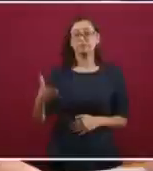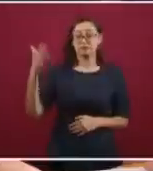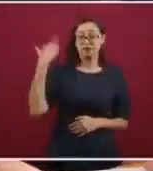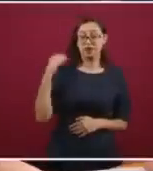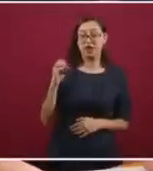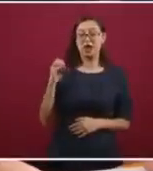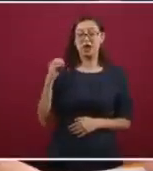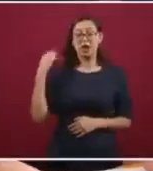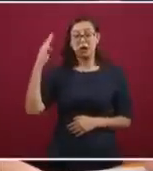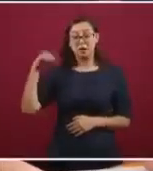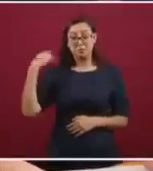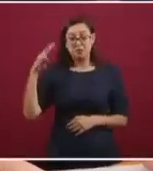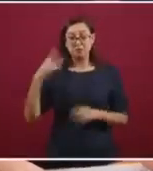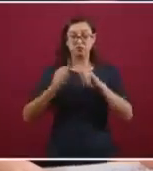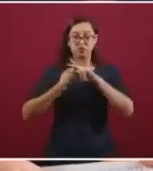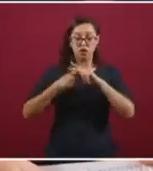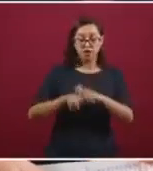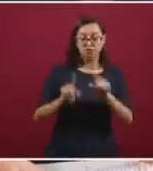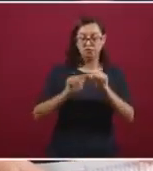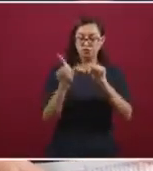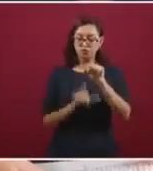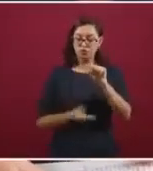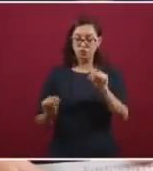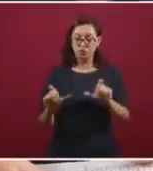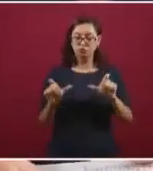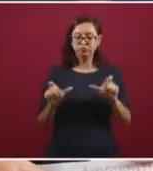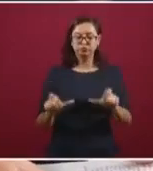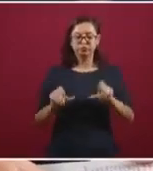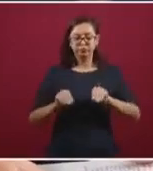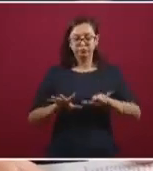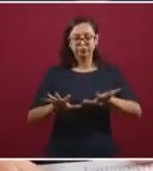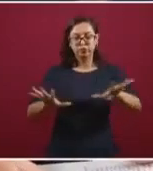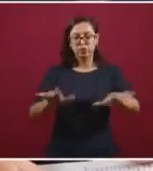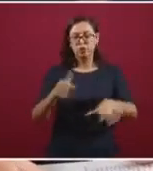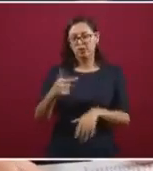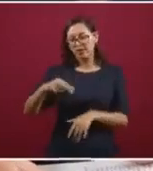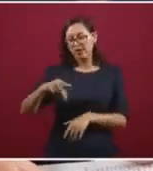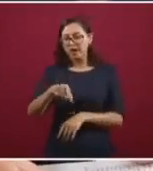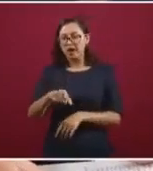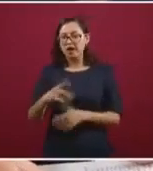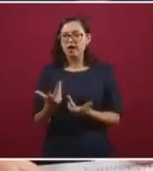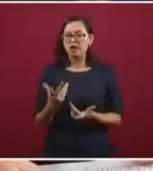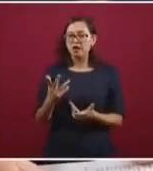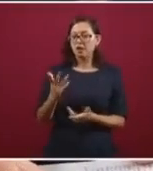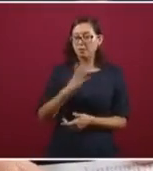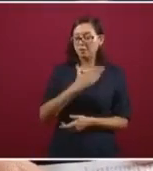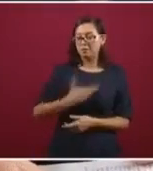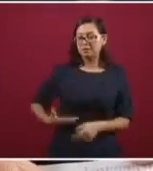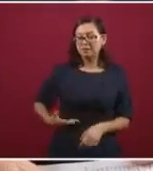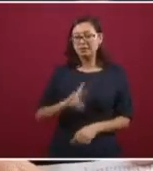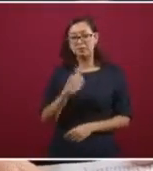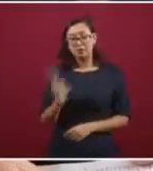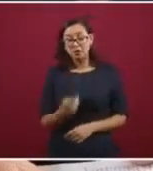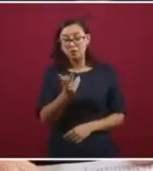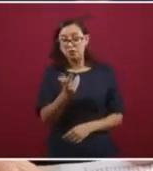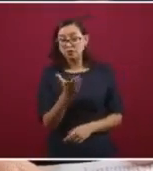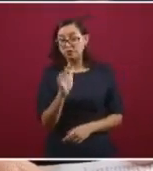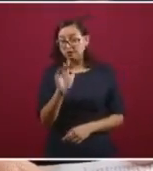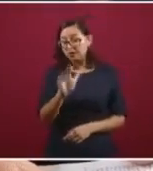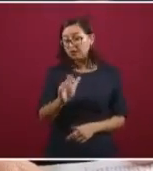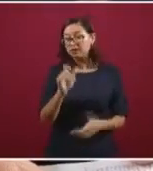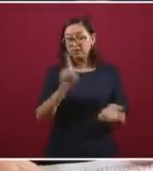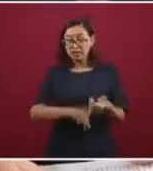formalmente operaciones la Guardia Nacional, yo le preguntaba al presidente si existía un protocolo en especial para